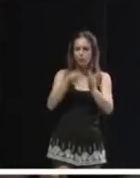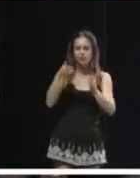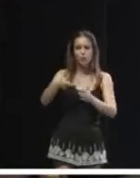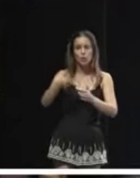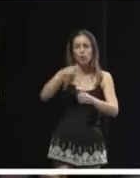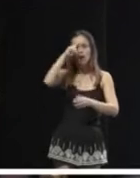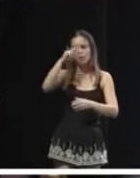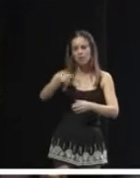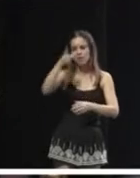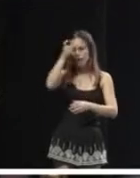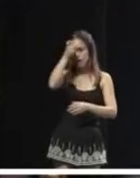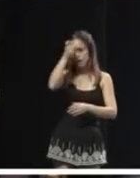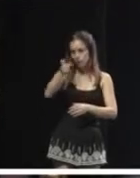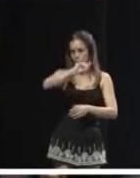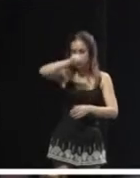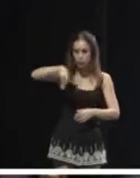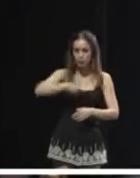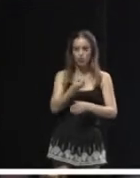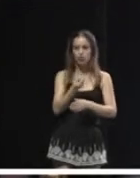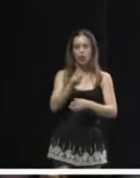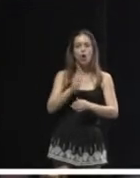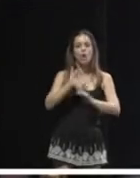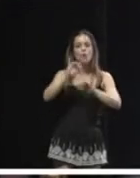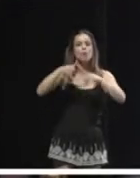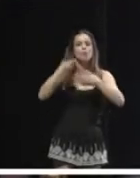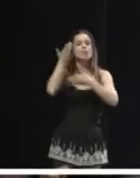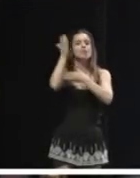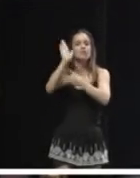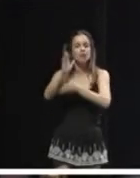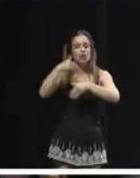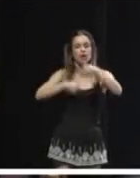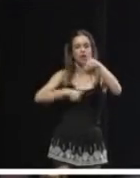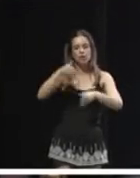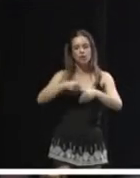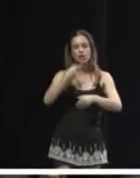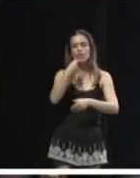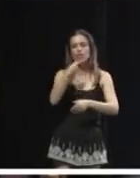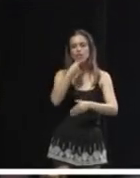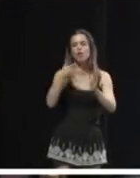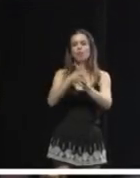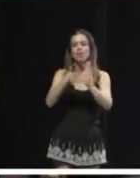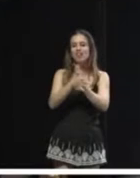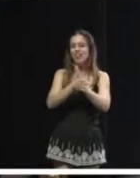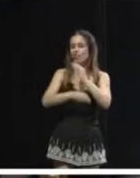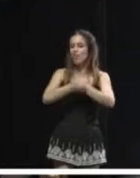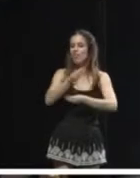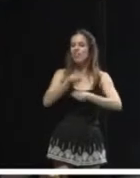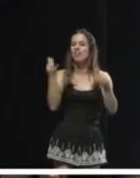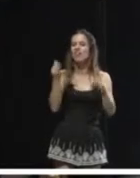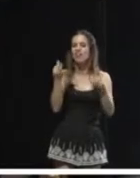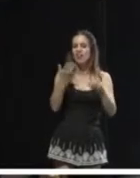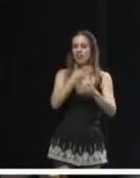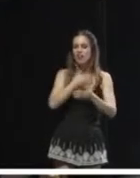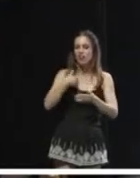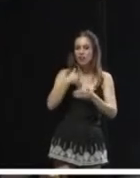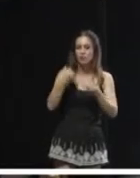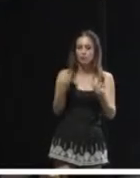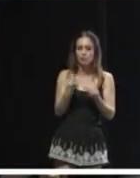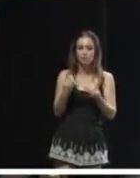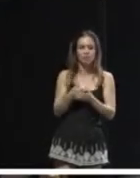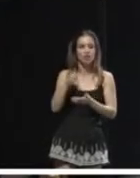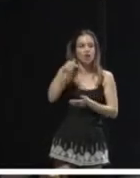por presentarnos a unas elecciones diciendo lo que queremos hacer. Yo hoy vengo a